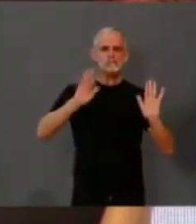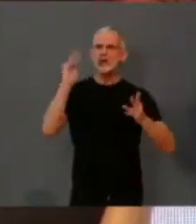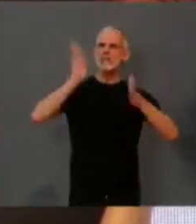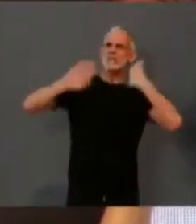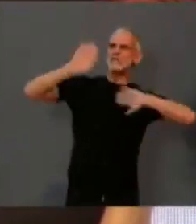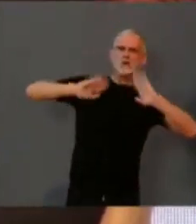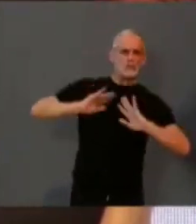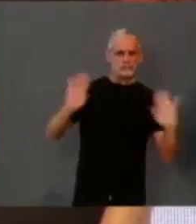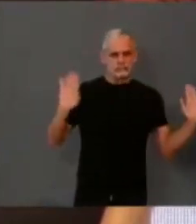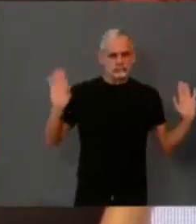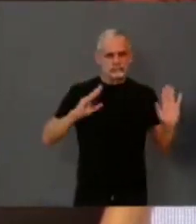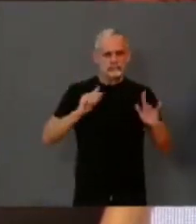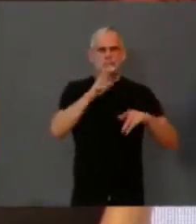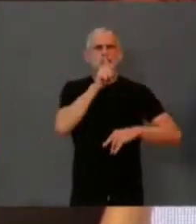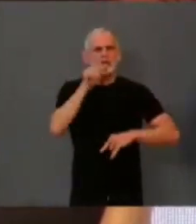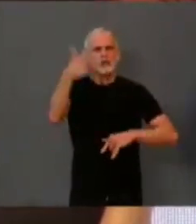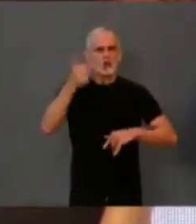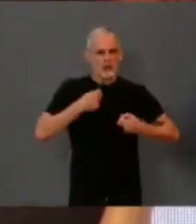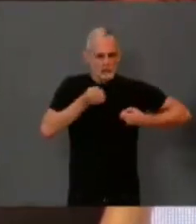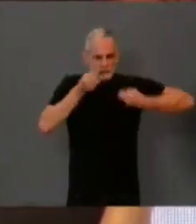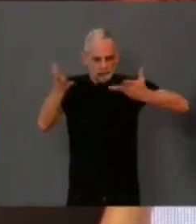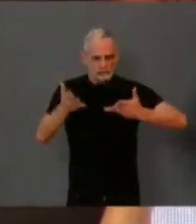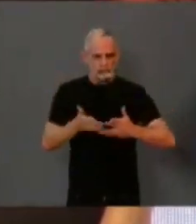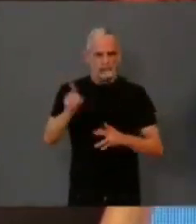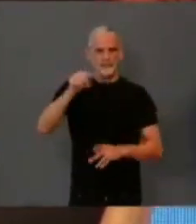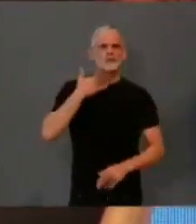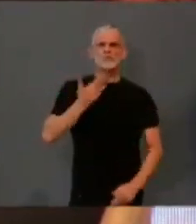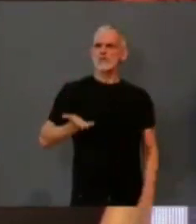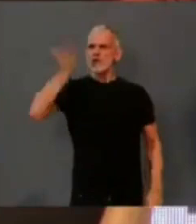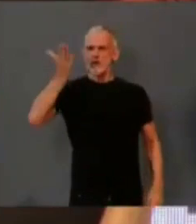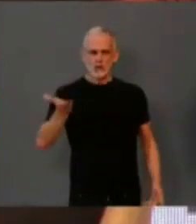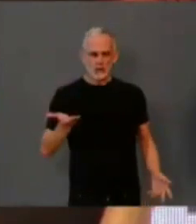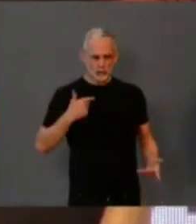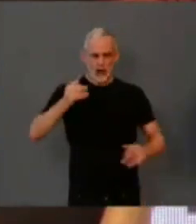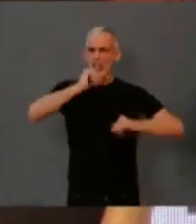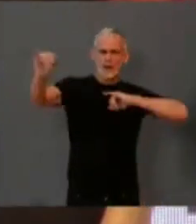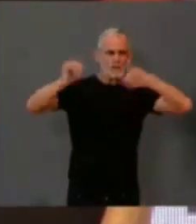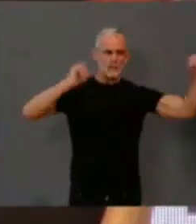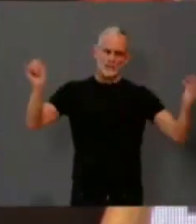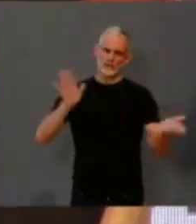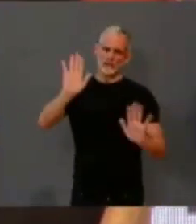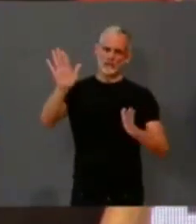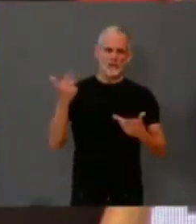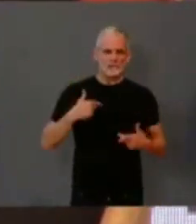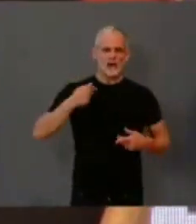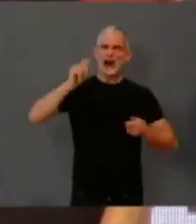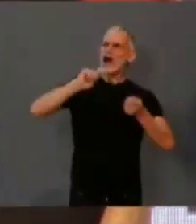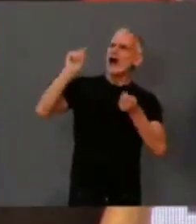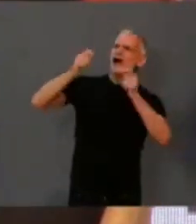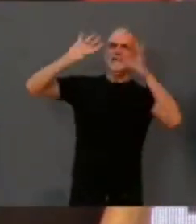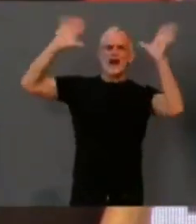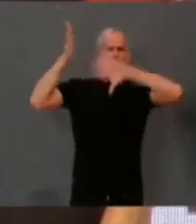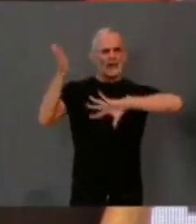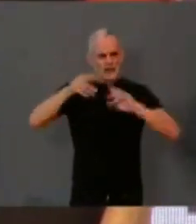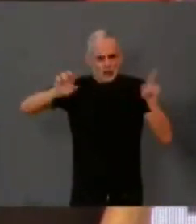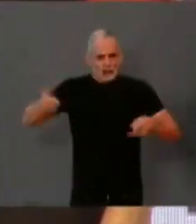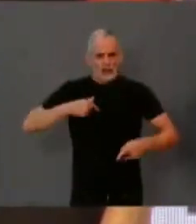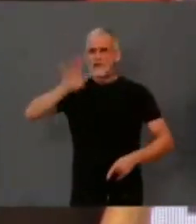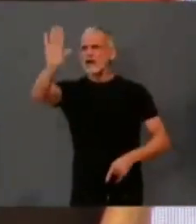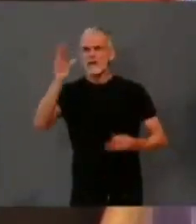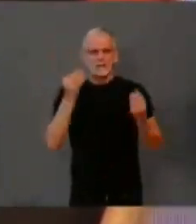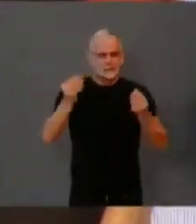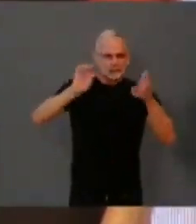maltrato ellos levantan la voz y alertan sobre el impacto del cambio climático que